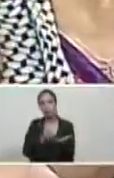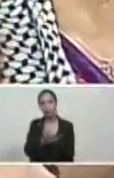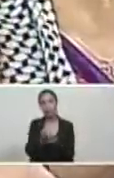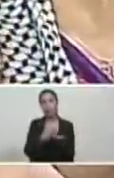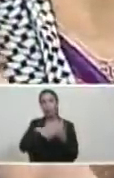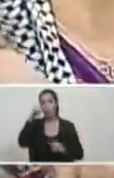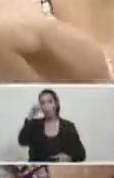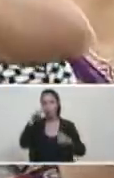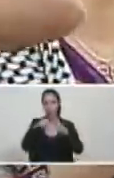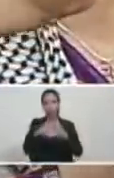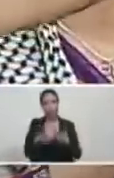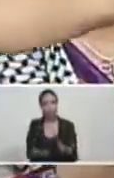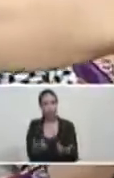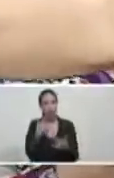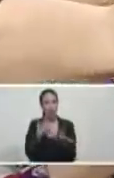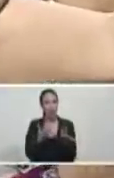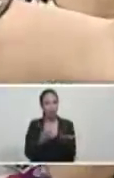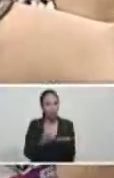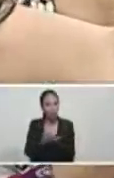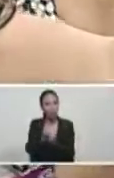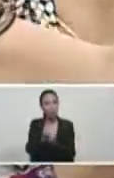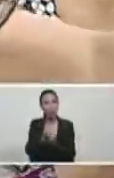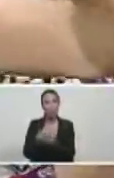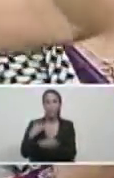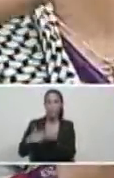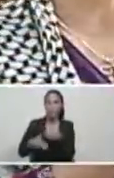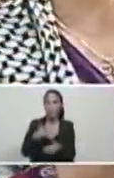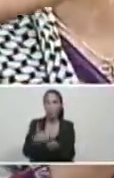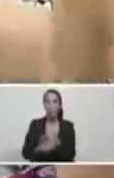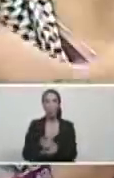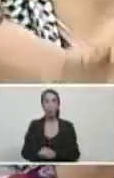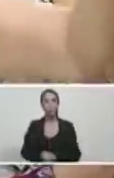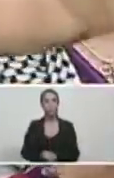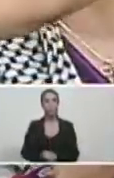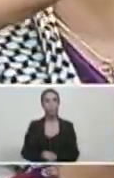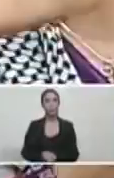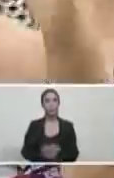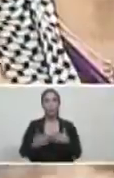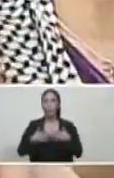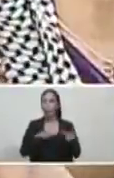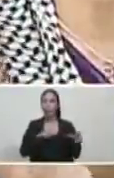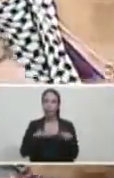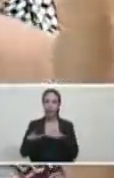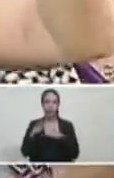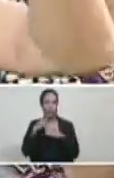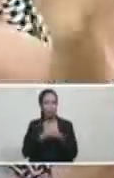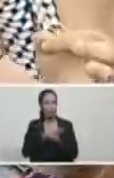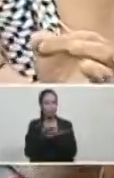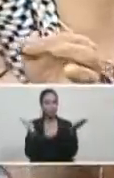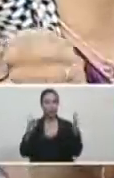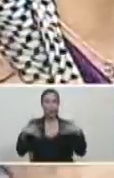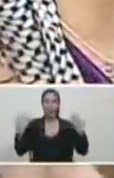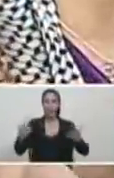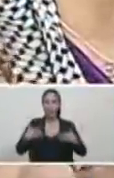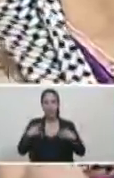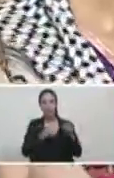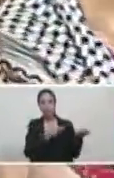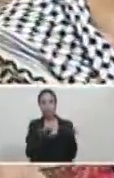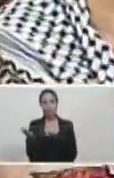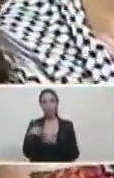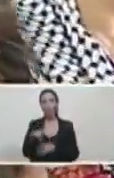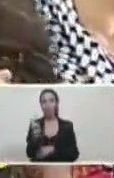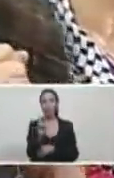misión Bella Venezuela. Ya ese proyecto se entregó y estamos listos para llevar la alegría a toda Venezuela como debe